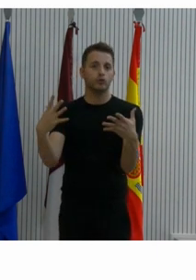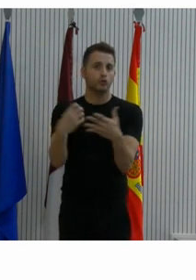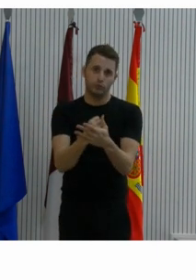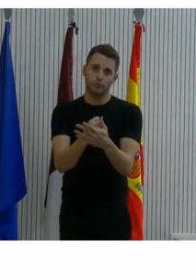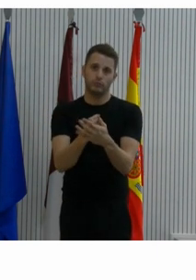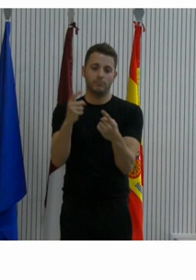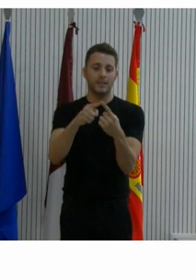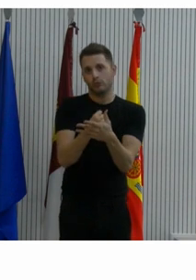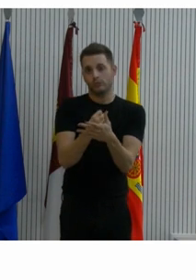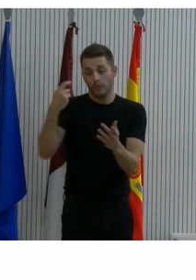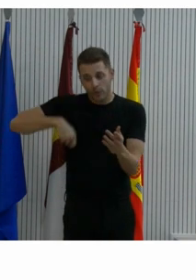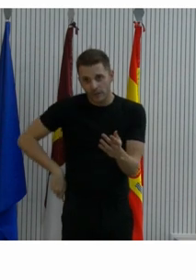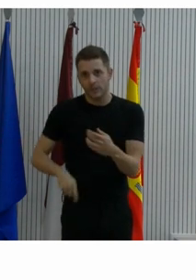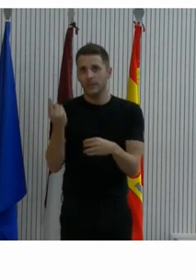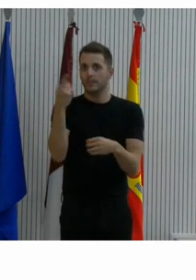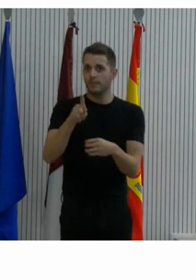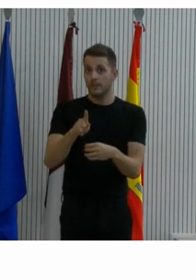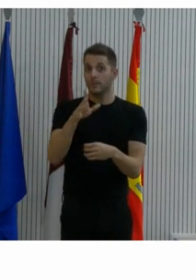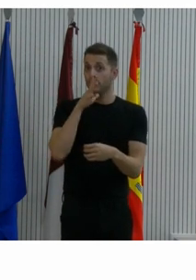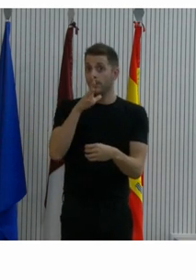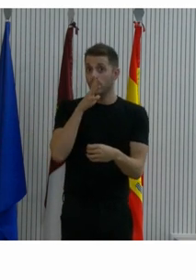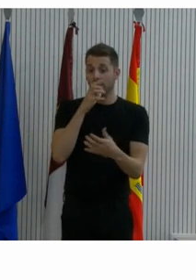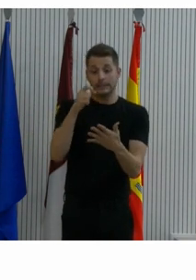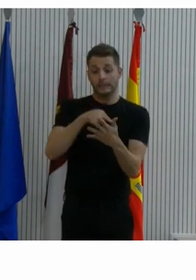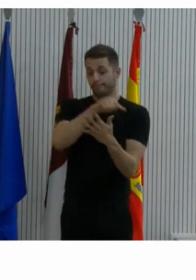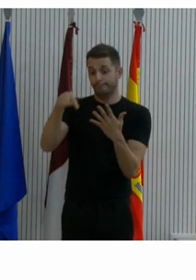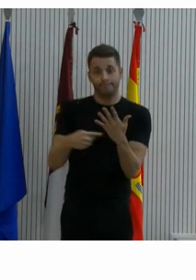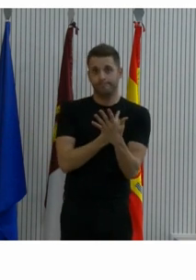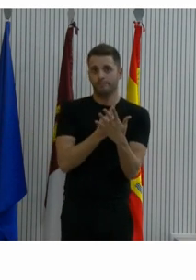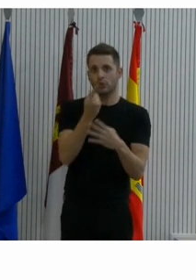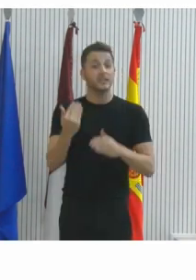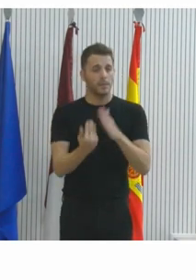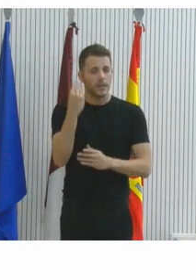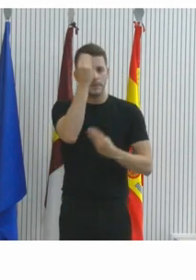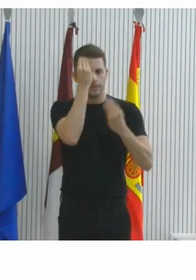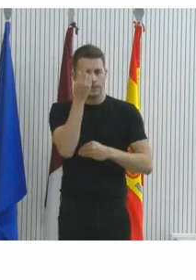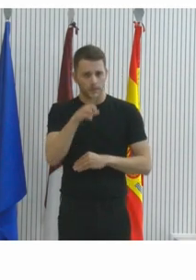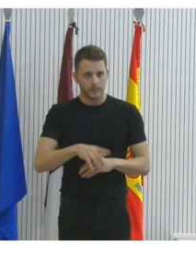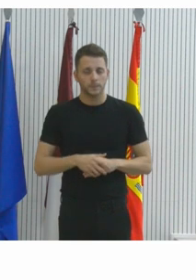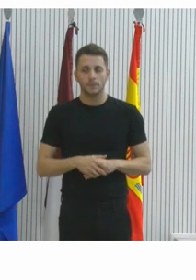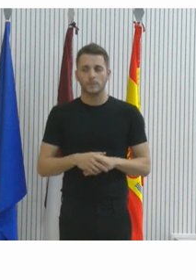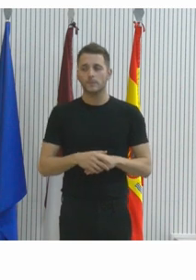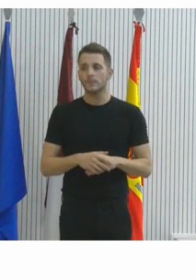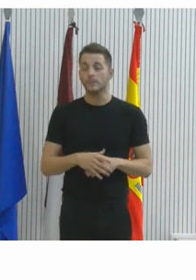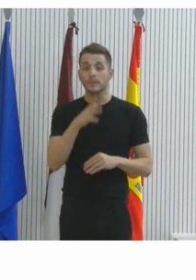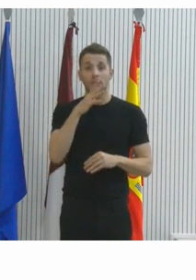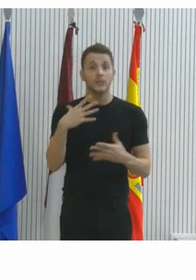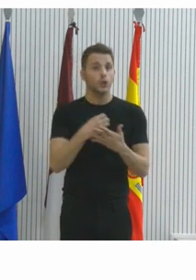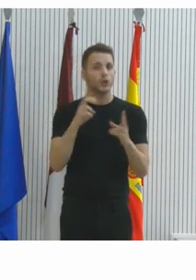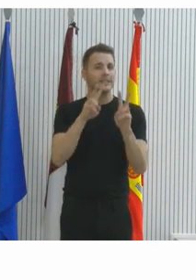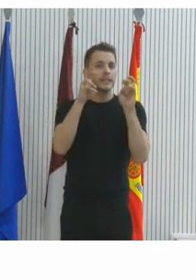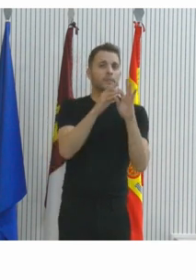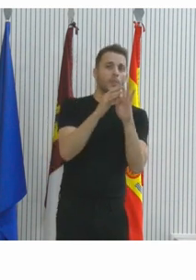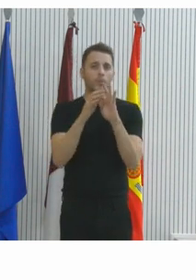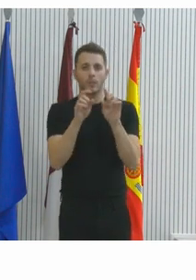familia entidades porque de ninguna de las maneras Podemos mirar para para otro lado esto viene derivado de la de la educación de la